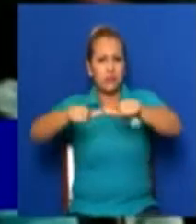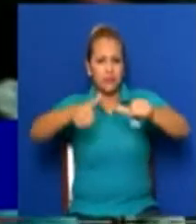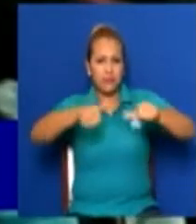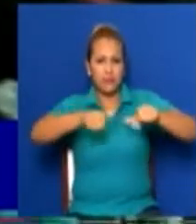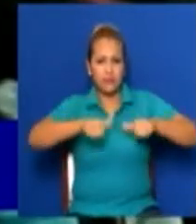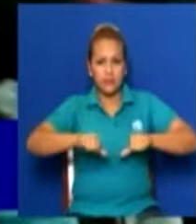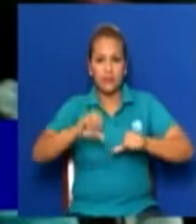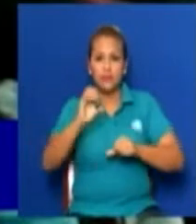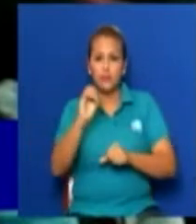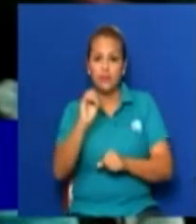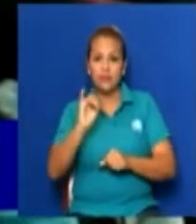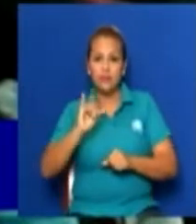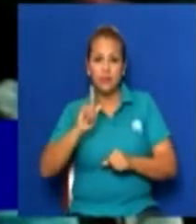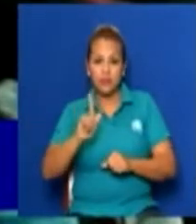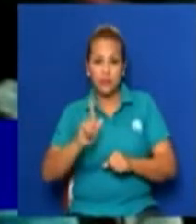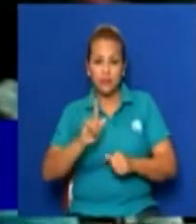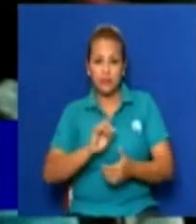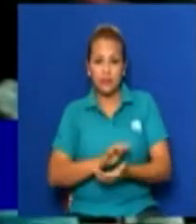la OIT